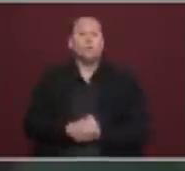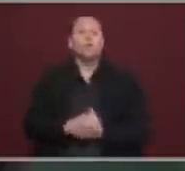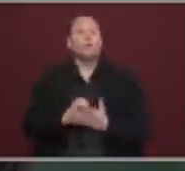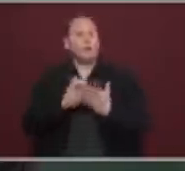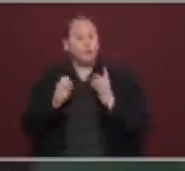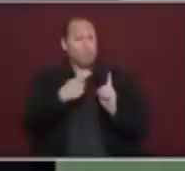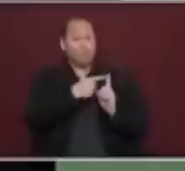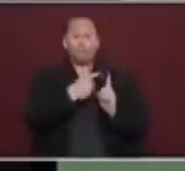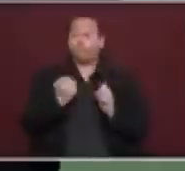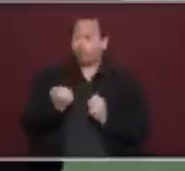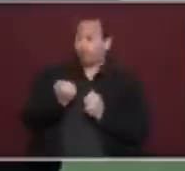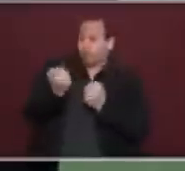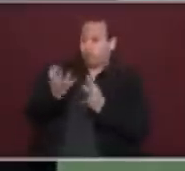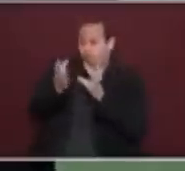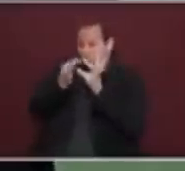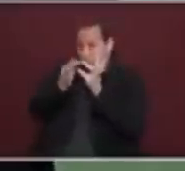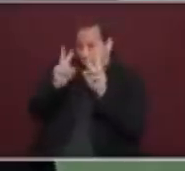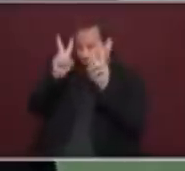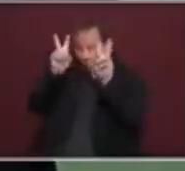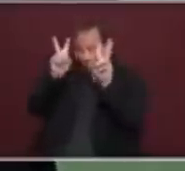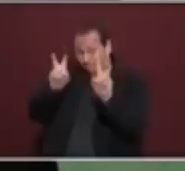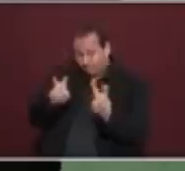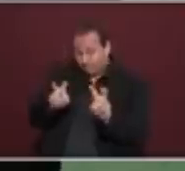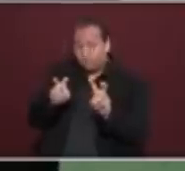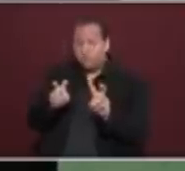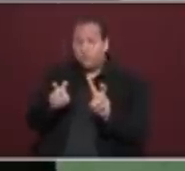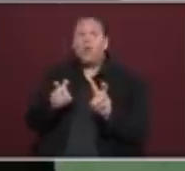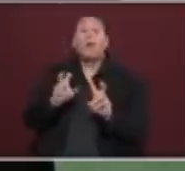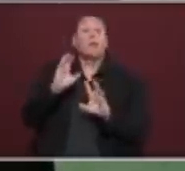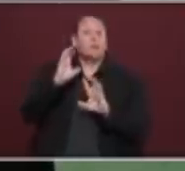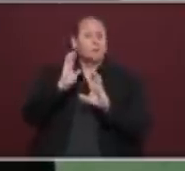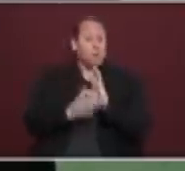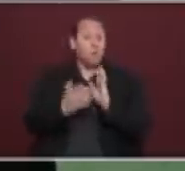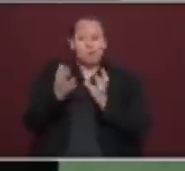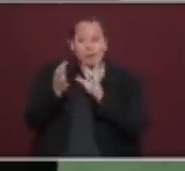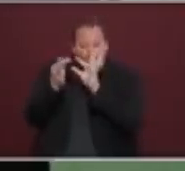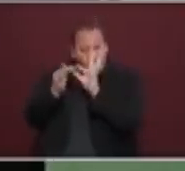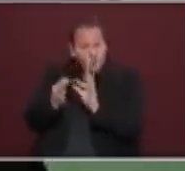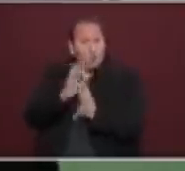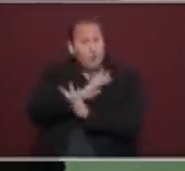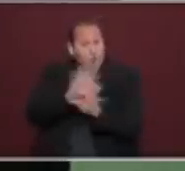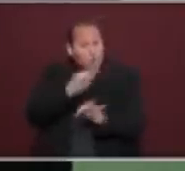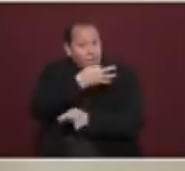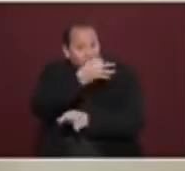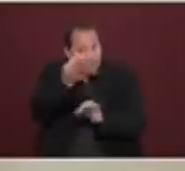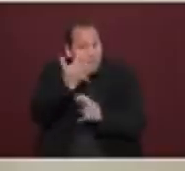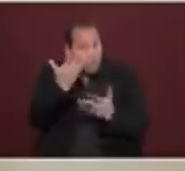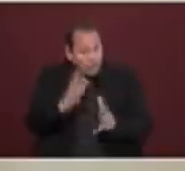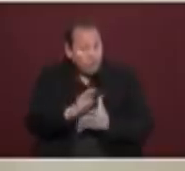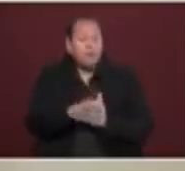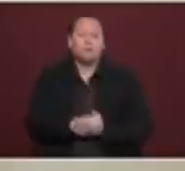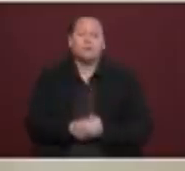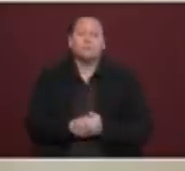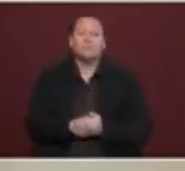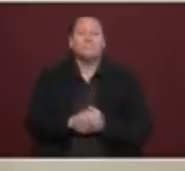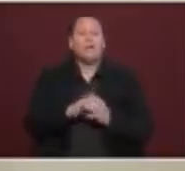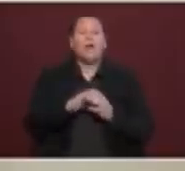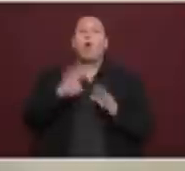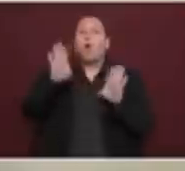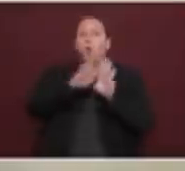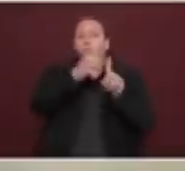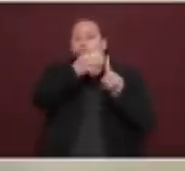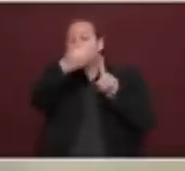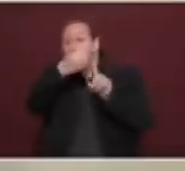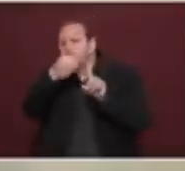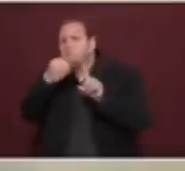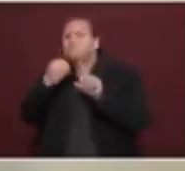desahogue el tema cuando terminemos de informar sobre este asunto